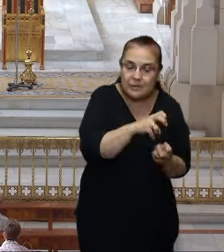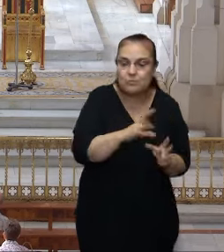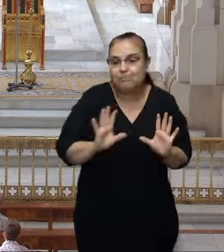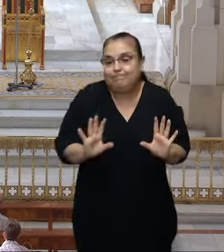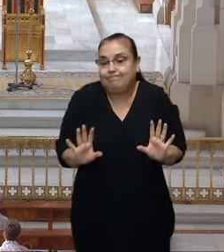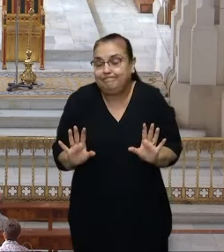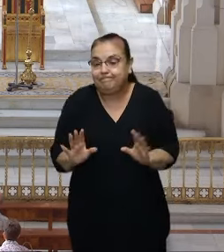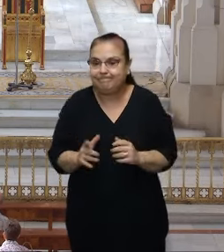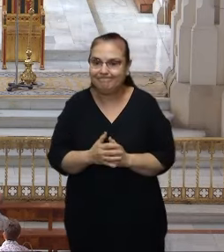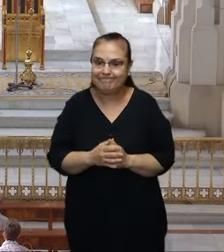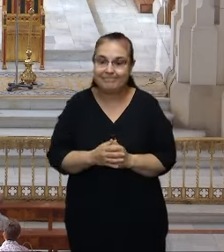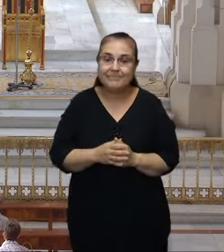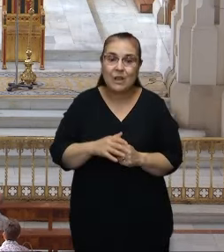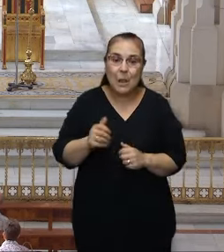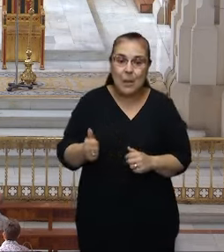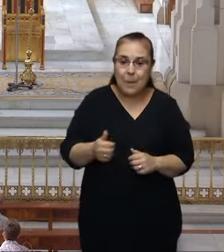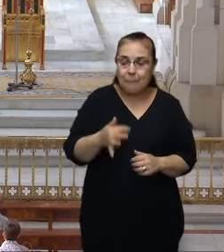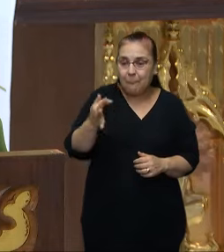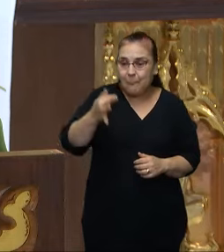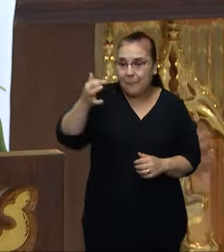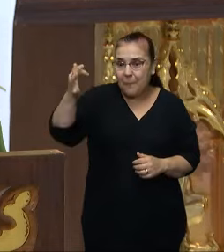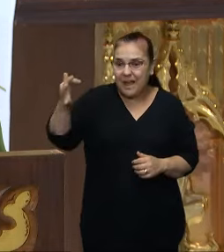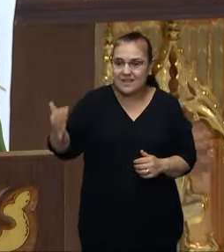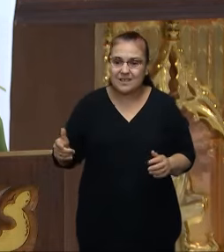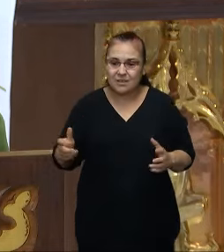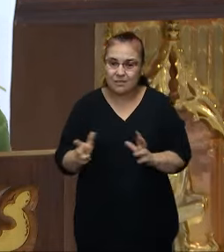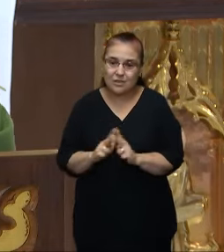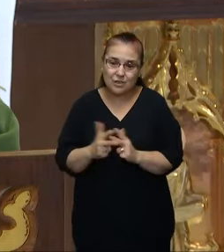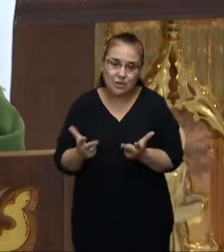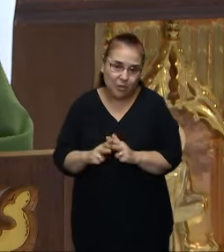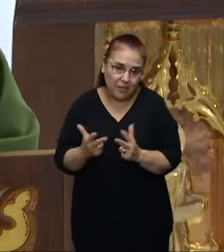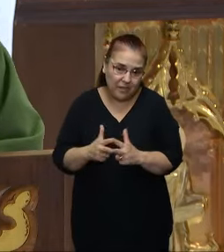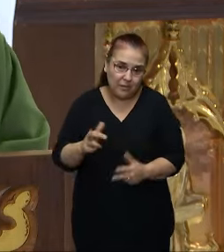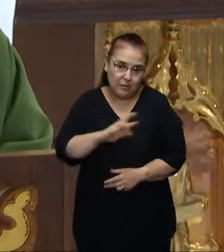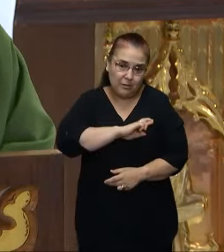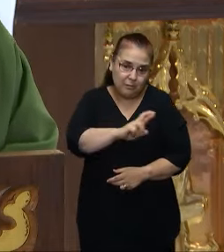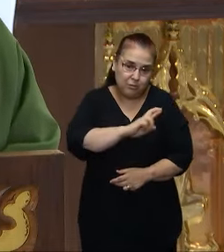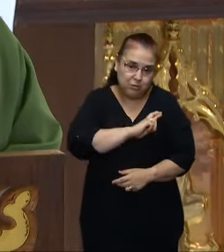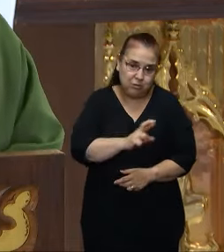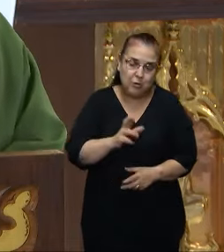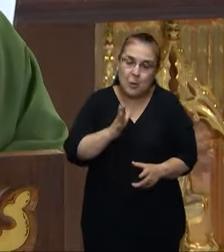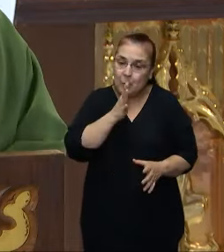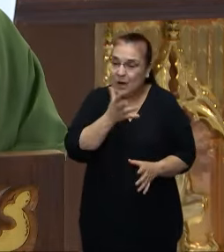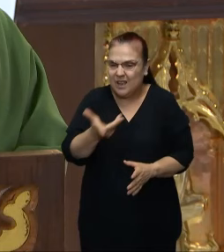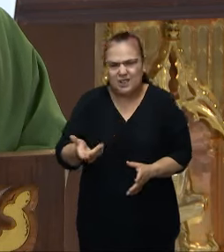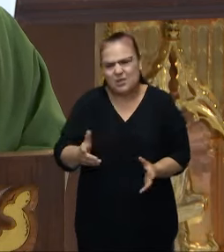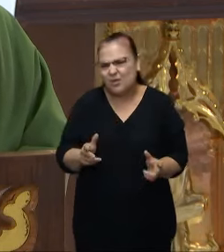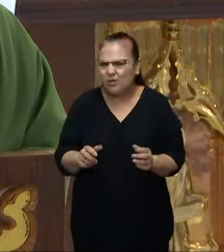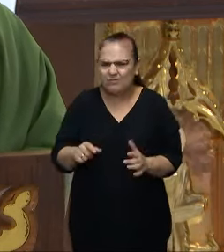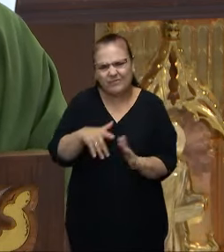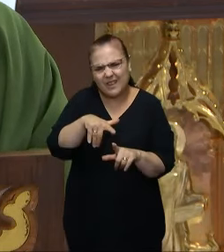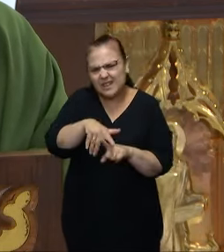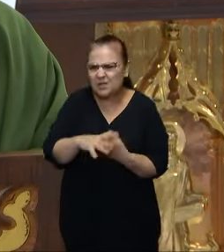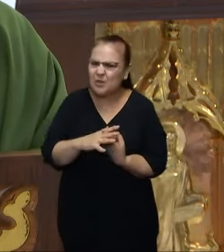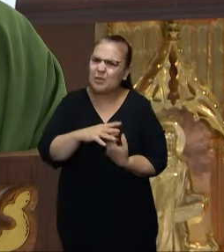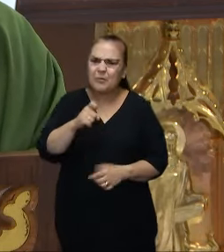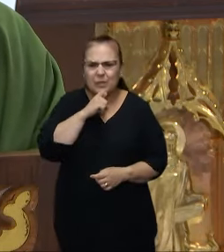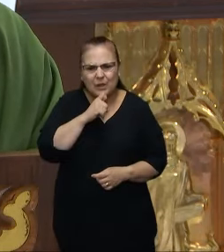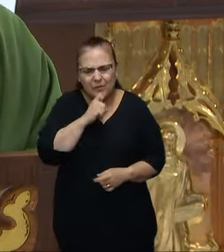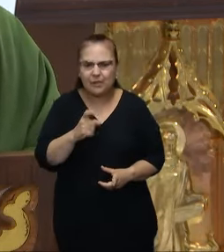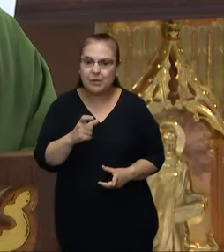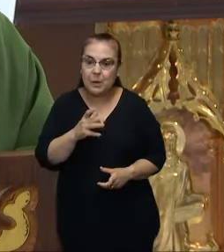el la sociedad religiosa por eso todo muy complejo Pues bien hoy están recogiendo